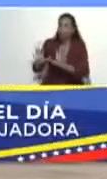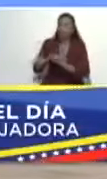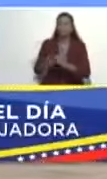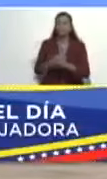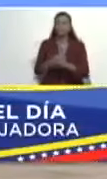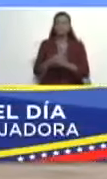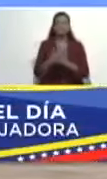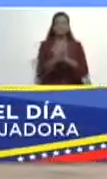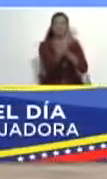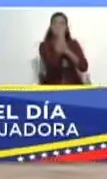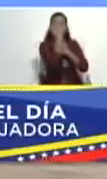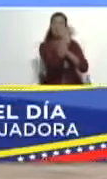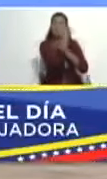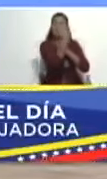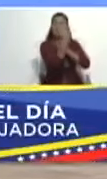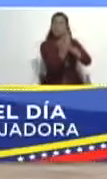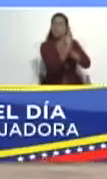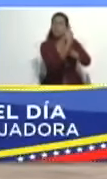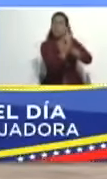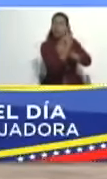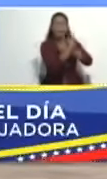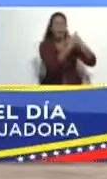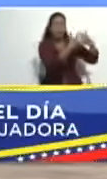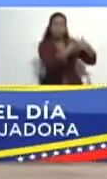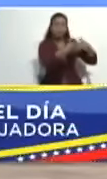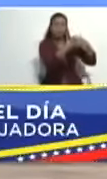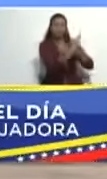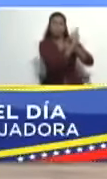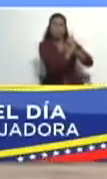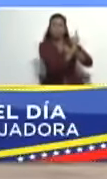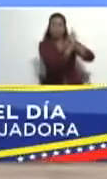Un chantaje permanente del imperio norteamericano.